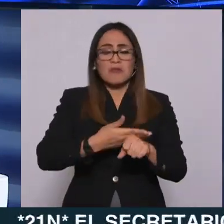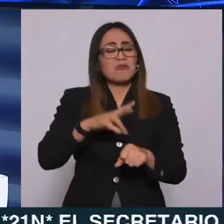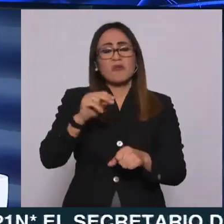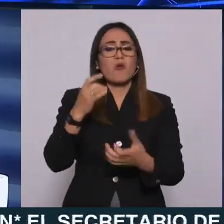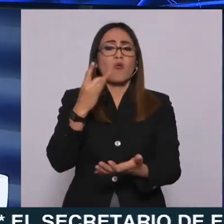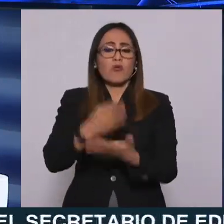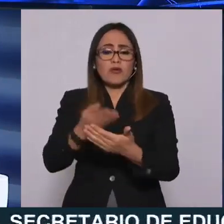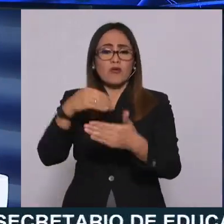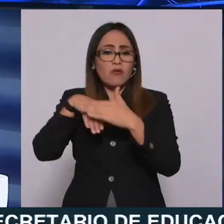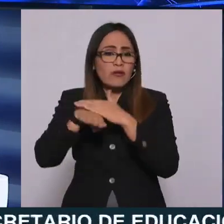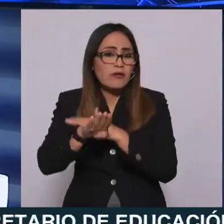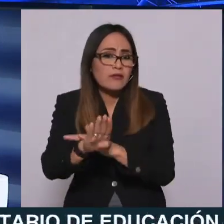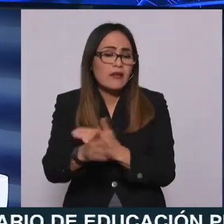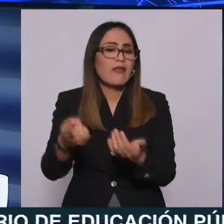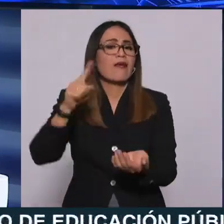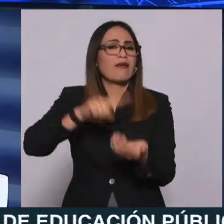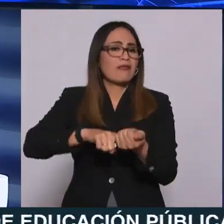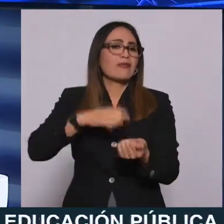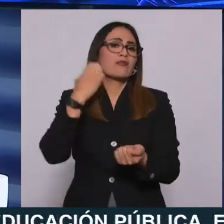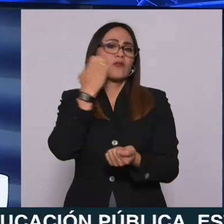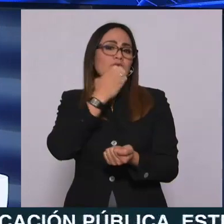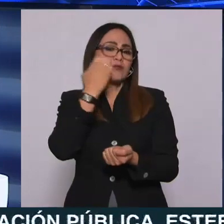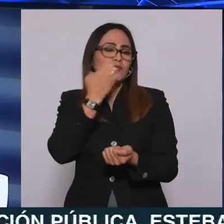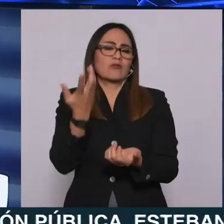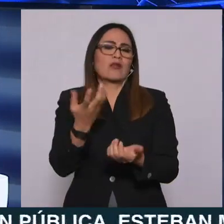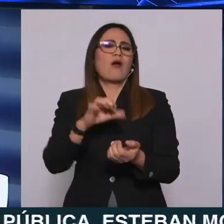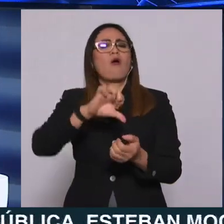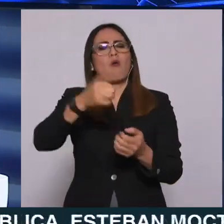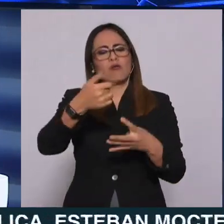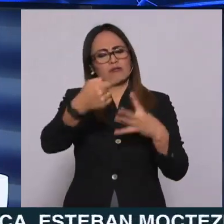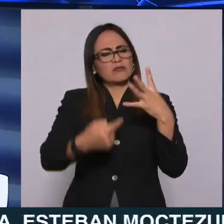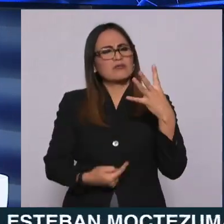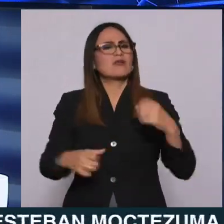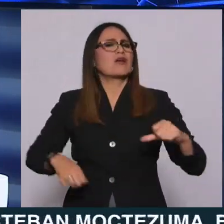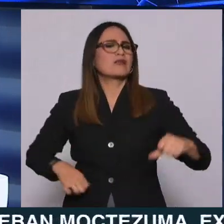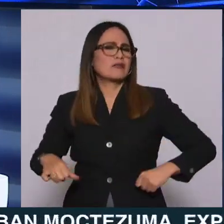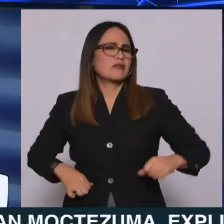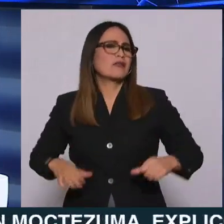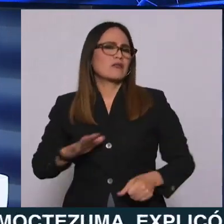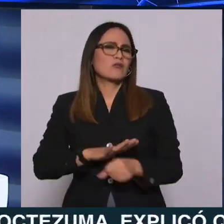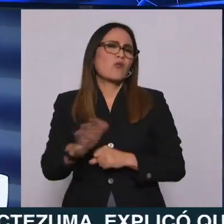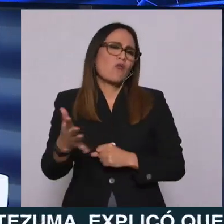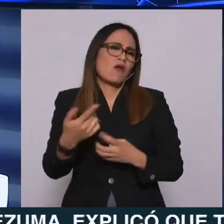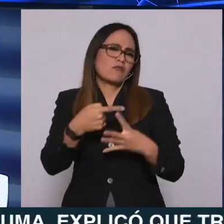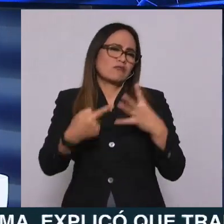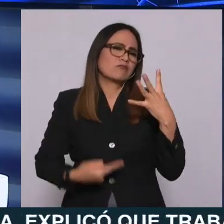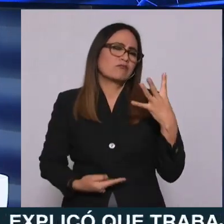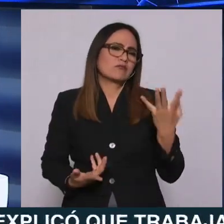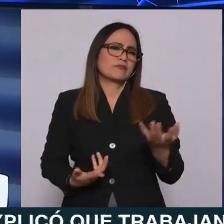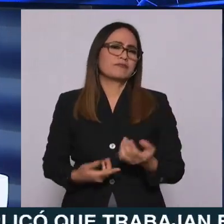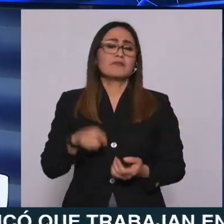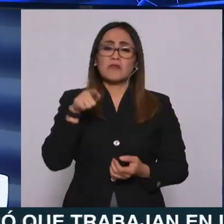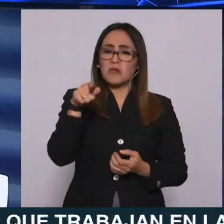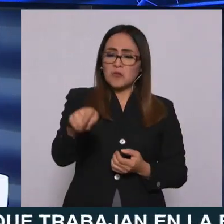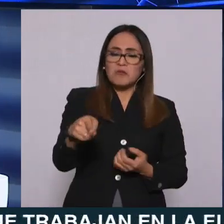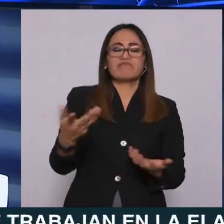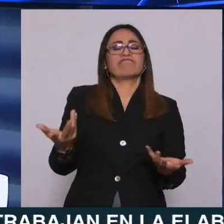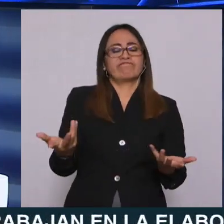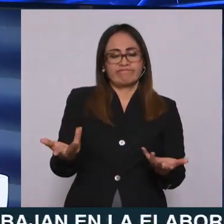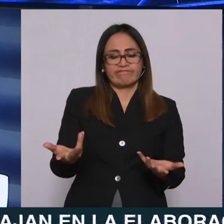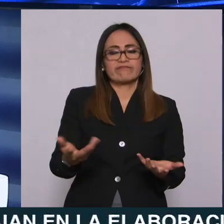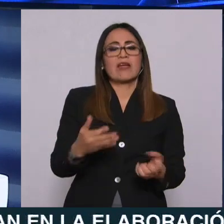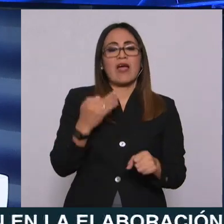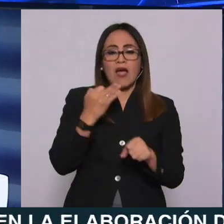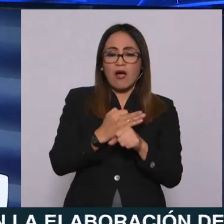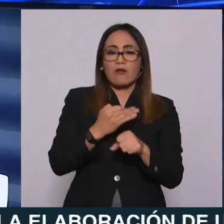del ingreso al interior del aula. ¿Qué otras acciones se podrían tomar? Fíjate que estás acertando perfectamente en lo que